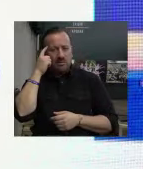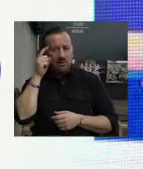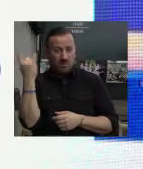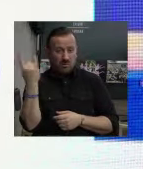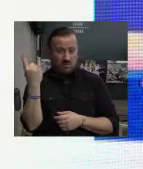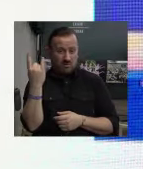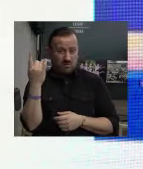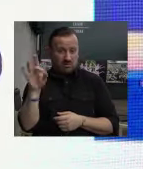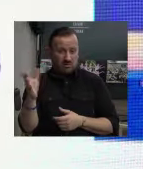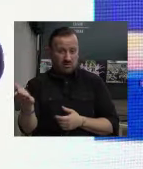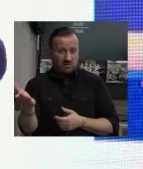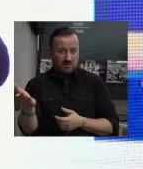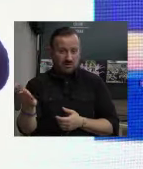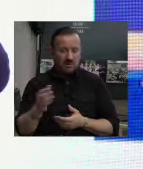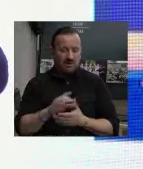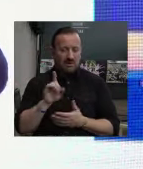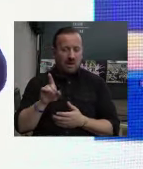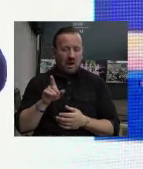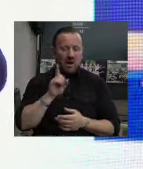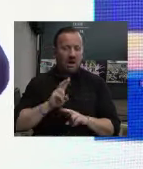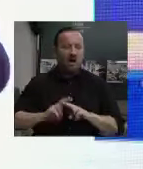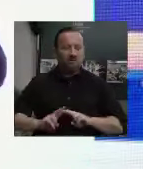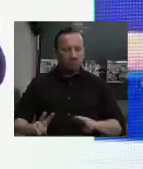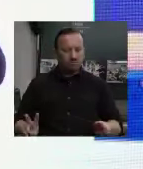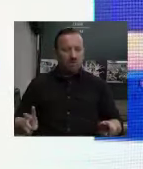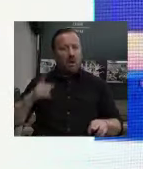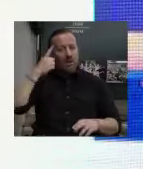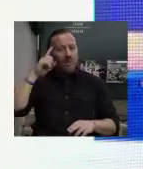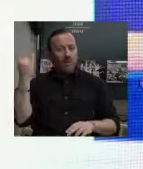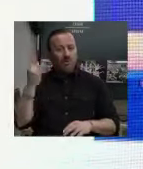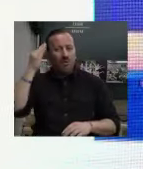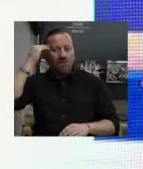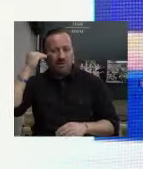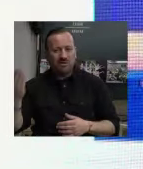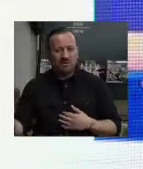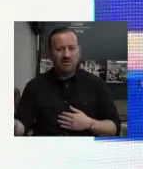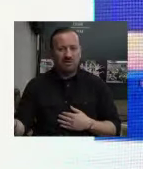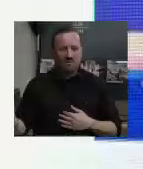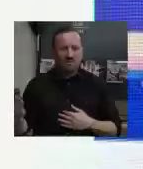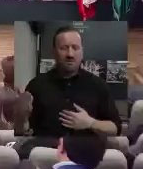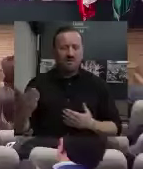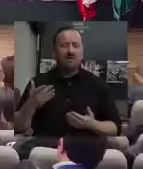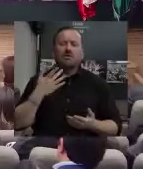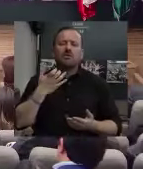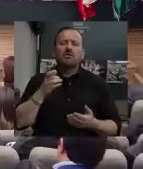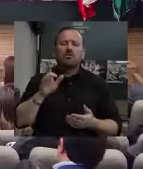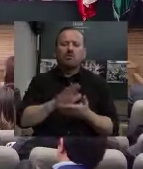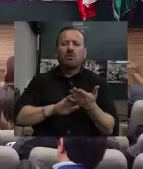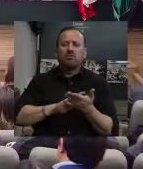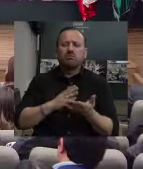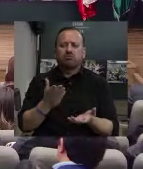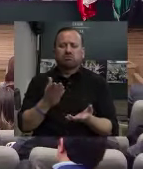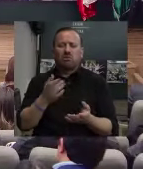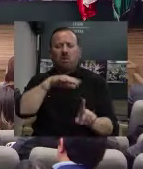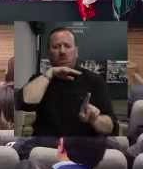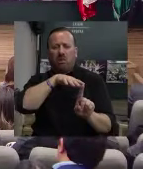universidad Entonces estaban tranquilos pero la universidad no sabía entonces quién quedaba mal A quién le pegaba